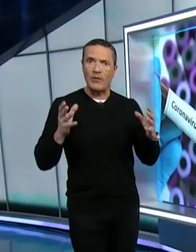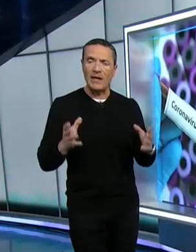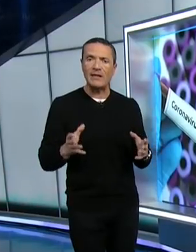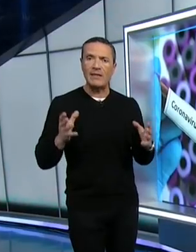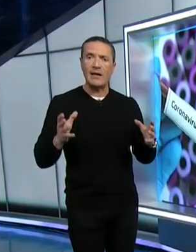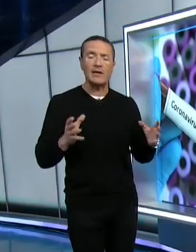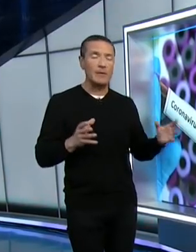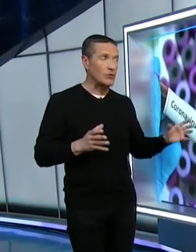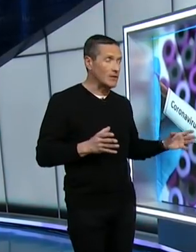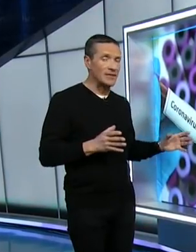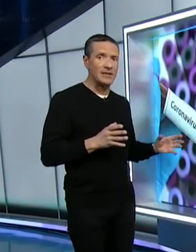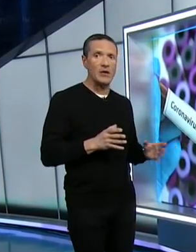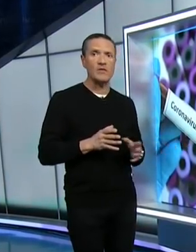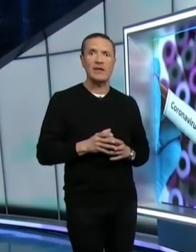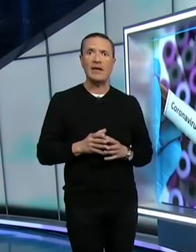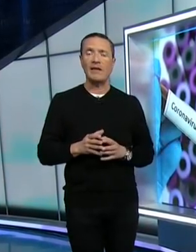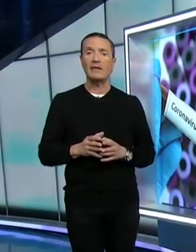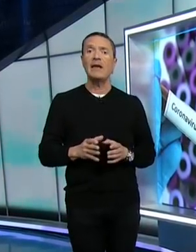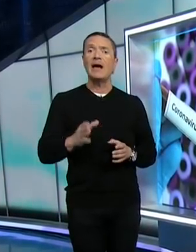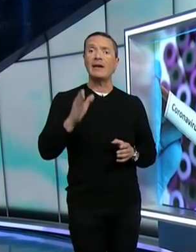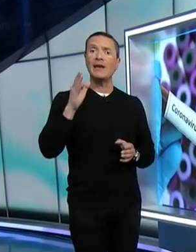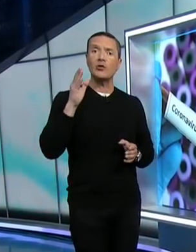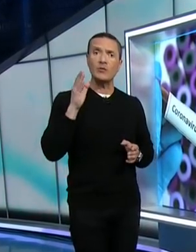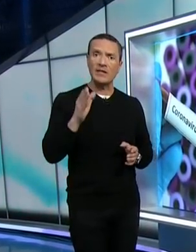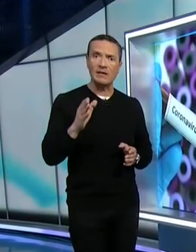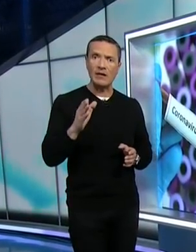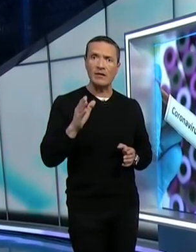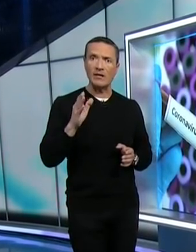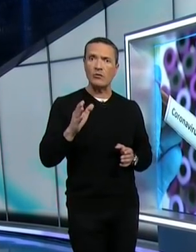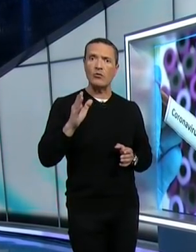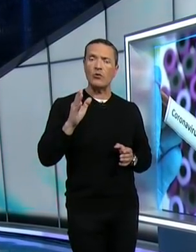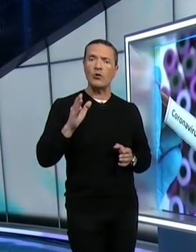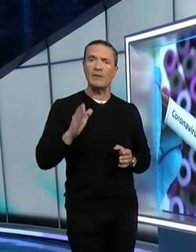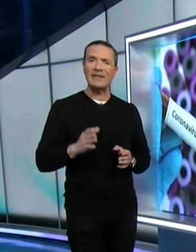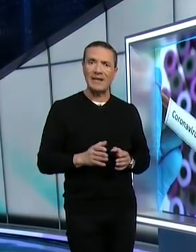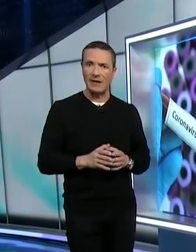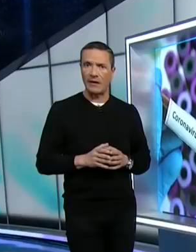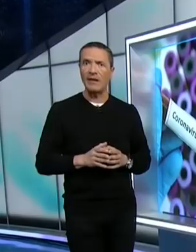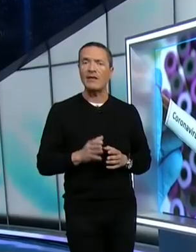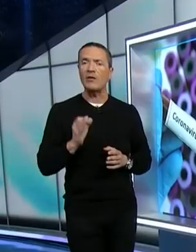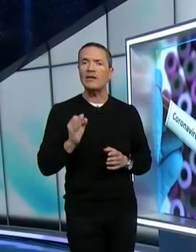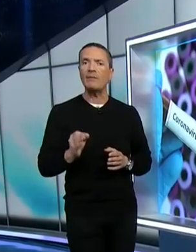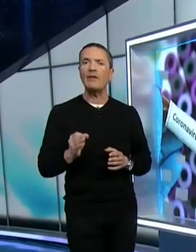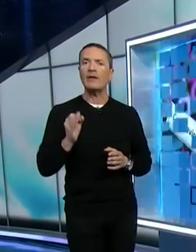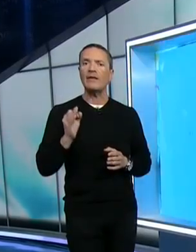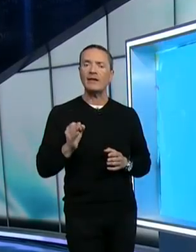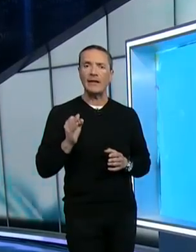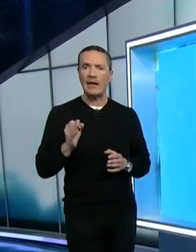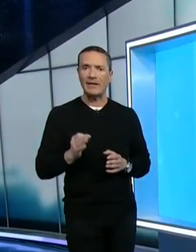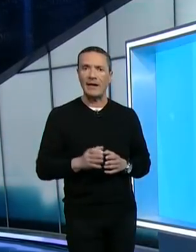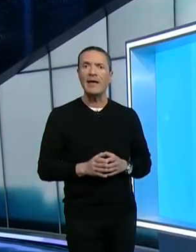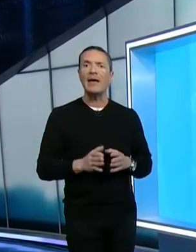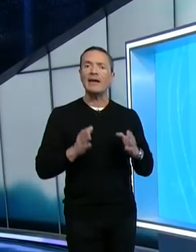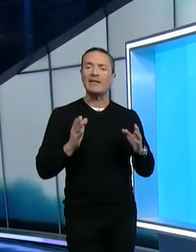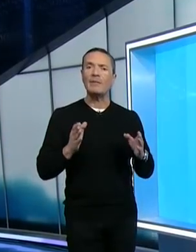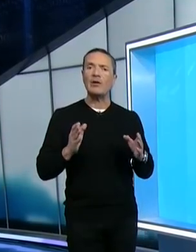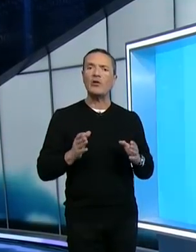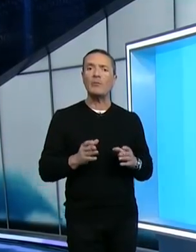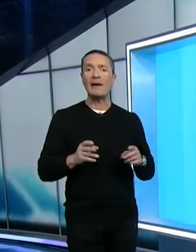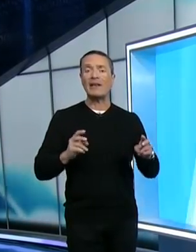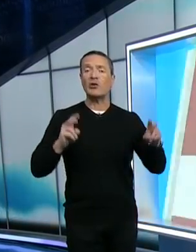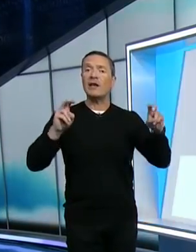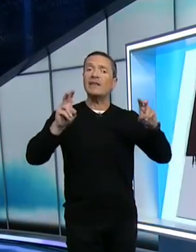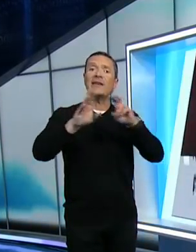para poder atender a las personas que estén contagiadas. Ayer el subsecretario de Salud, Hugo López-Gatell, reiteró el llamado a quedarse en casa en este